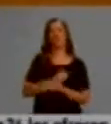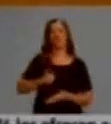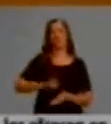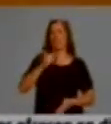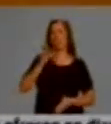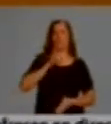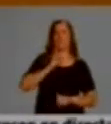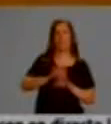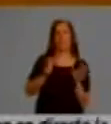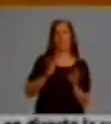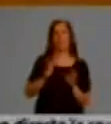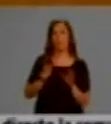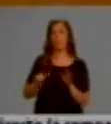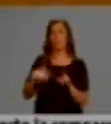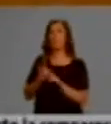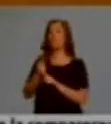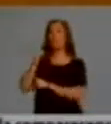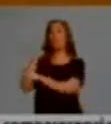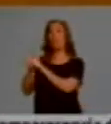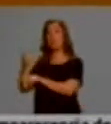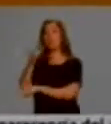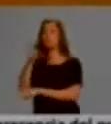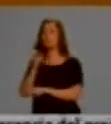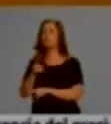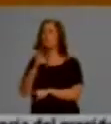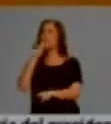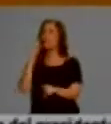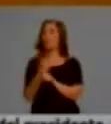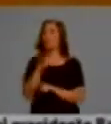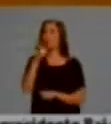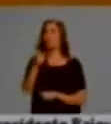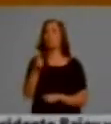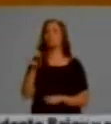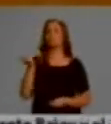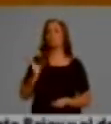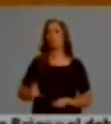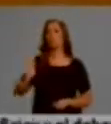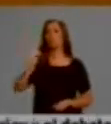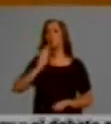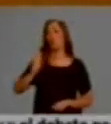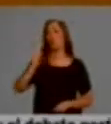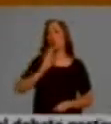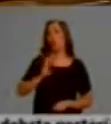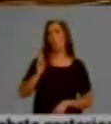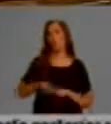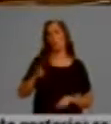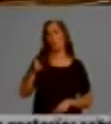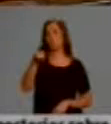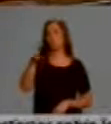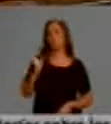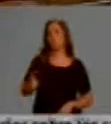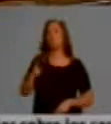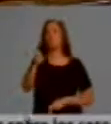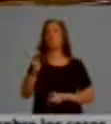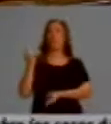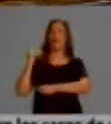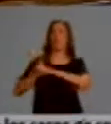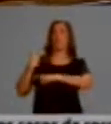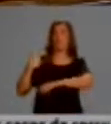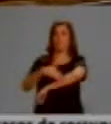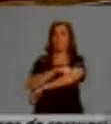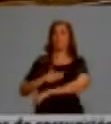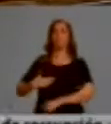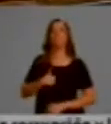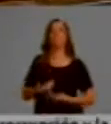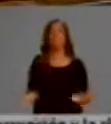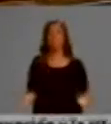Y segundo, sobre usted pesaba una grave acusación, que es la de haber cobrado sobresueldos en negro siendo ministro. Estas